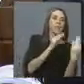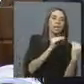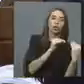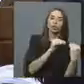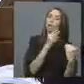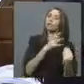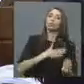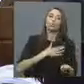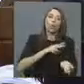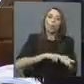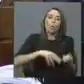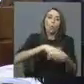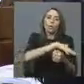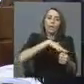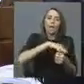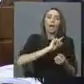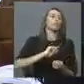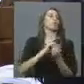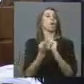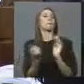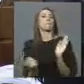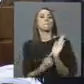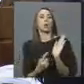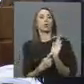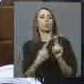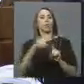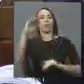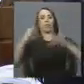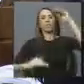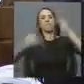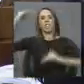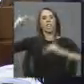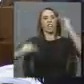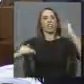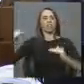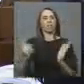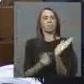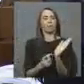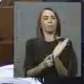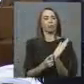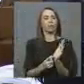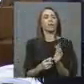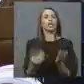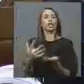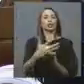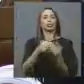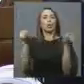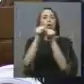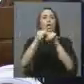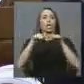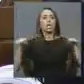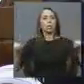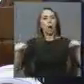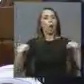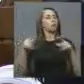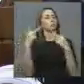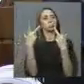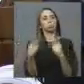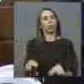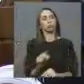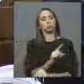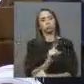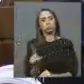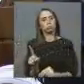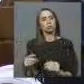en virtud de generar productividades disímiles que en su esencia lo que van a hacer es igualar salarios que no corresponden no